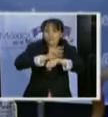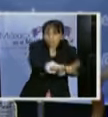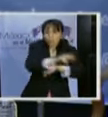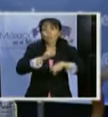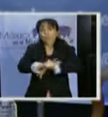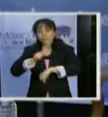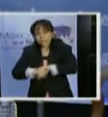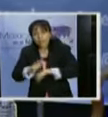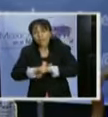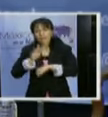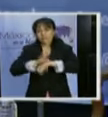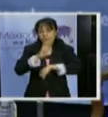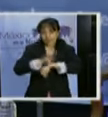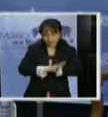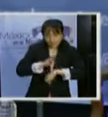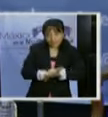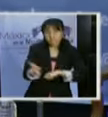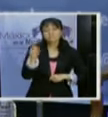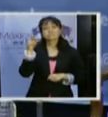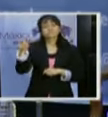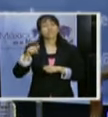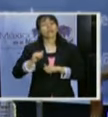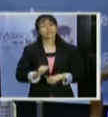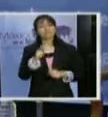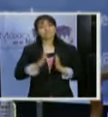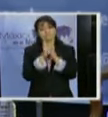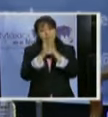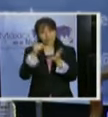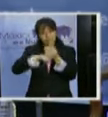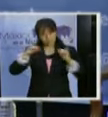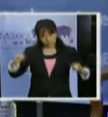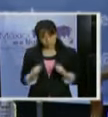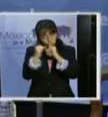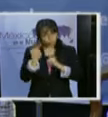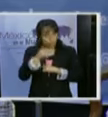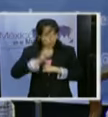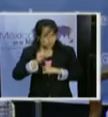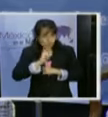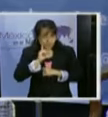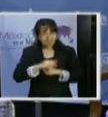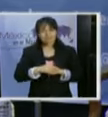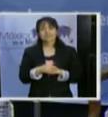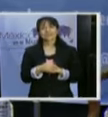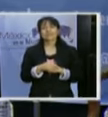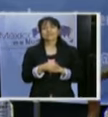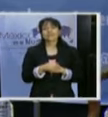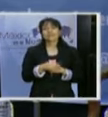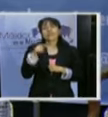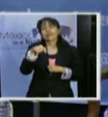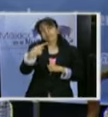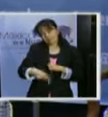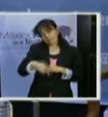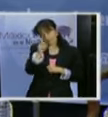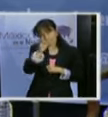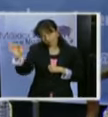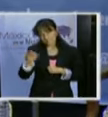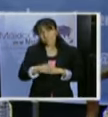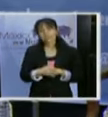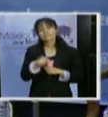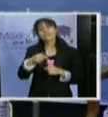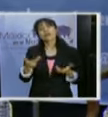Consejo Consultivo del Instituto de la Mujer del Gobierno del Distrito Federal y actualmente es directora